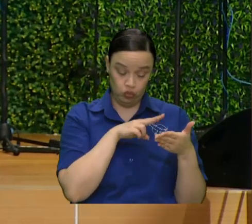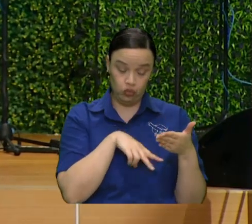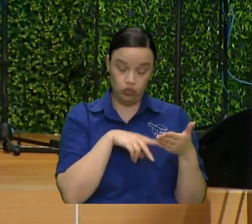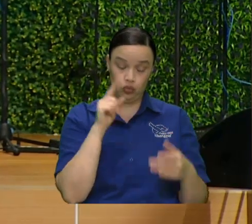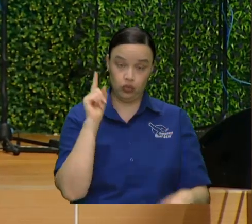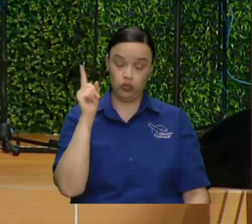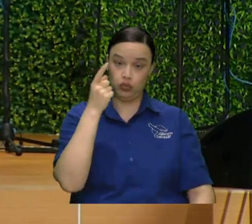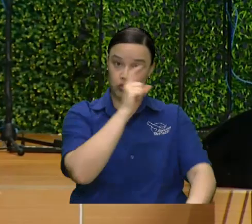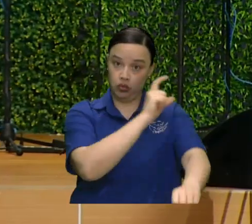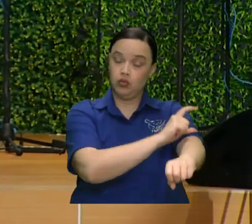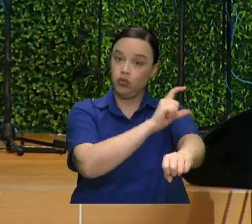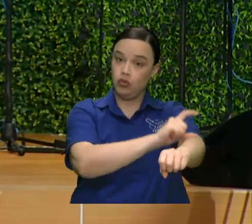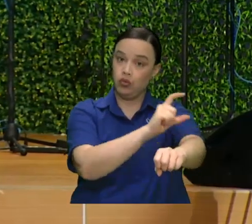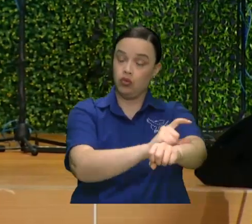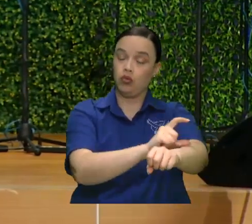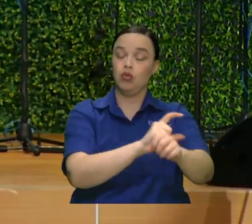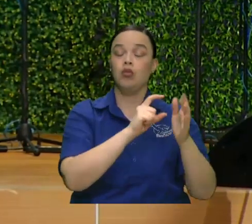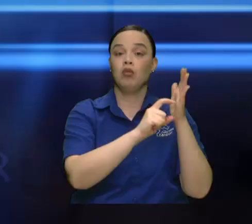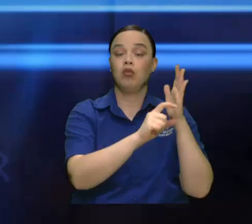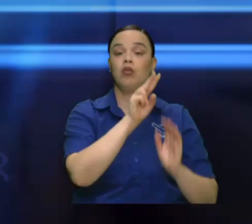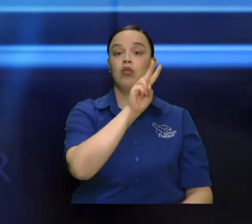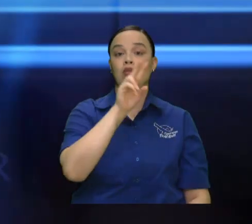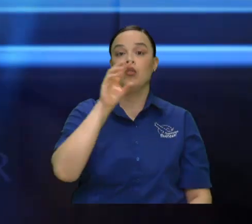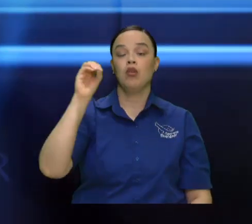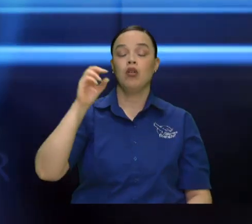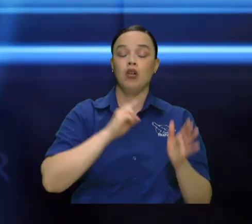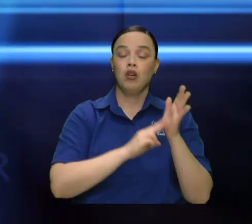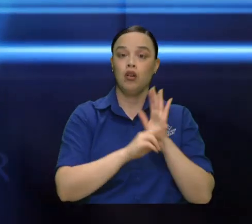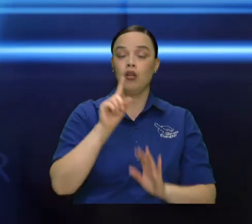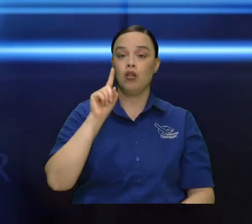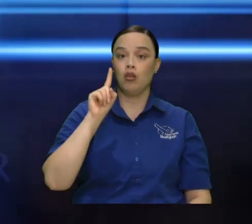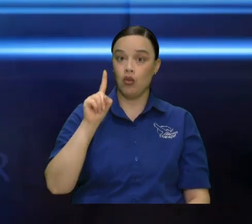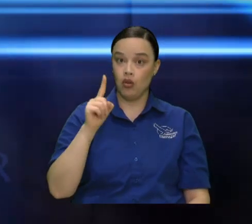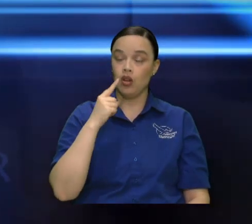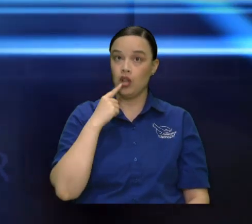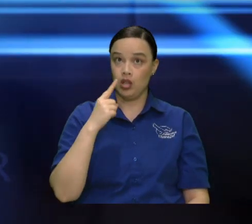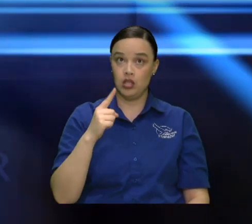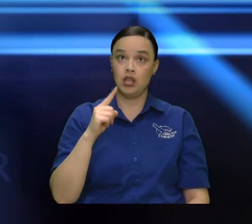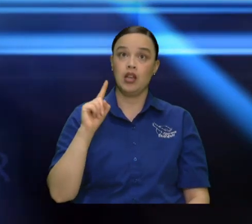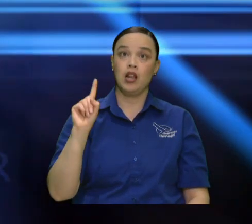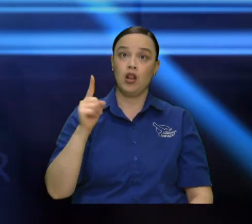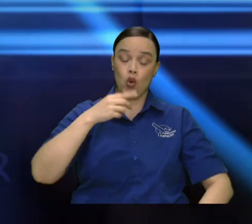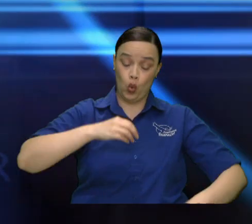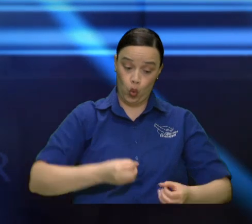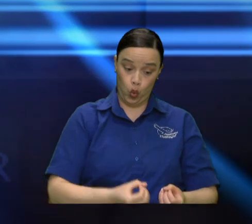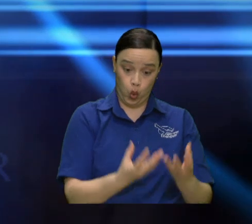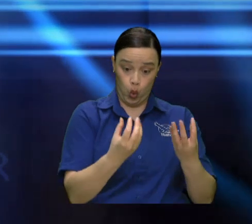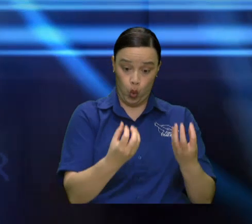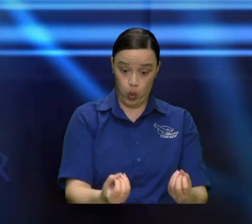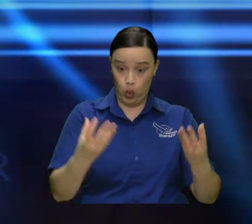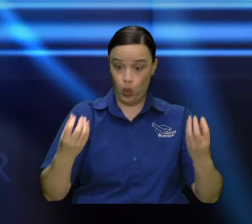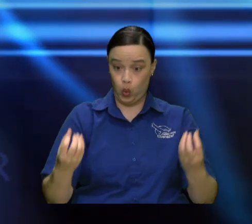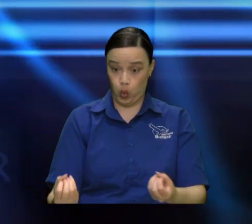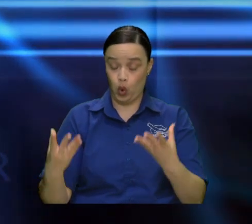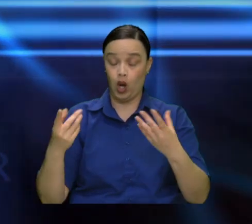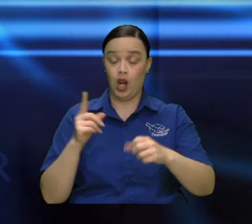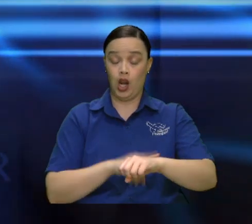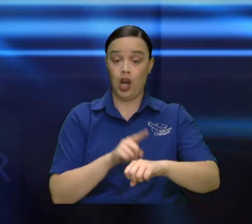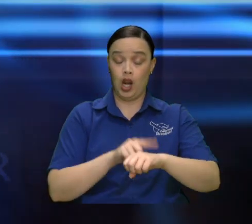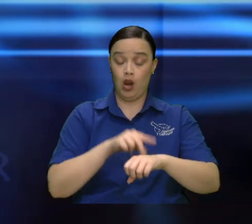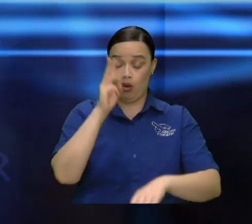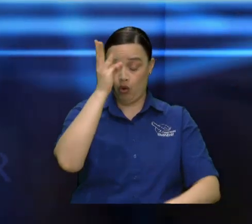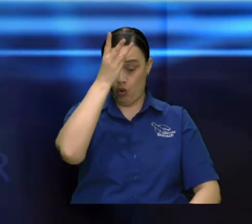20 1 dice y aconteció que en la primavera en el tiempo en que los reyes salen